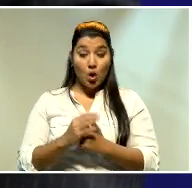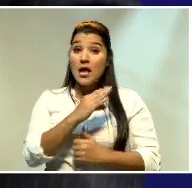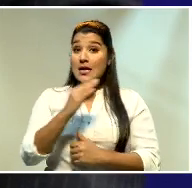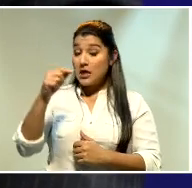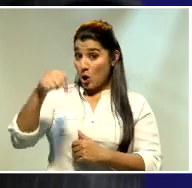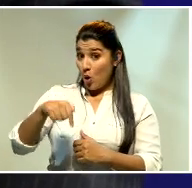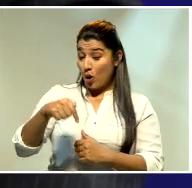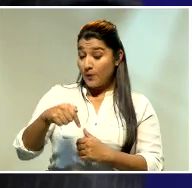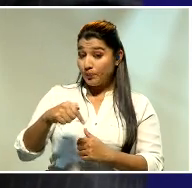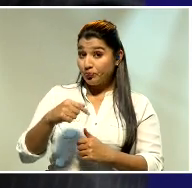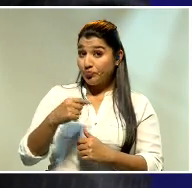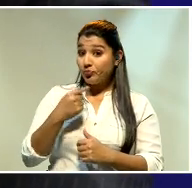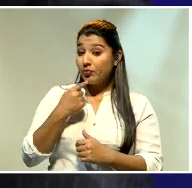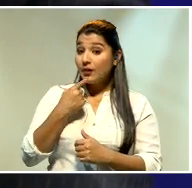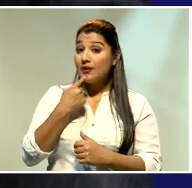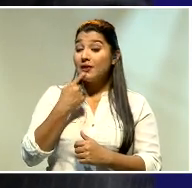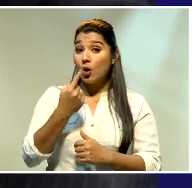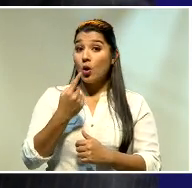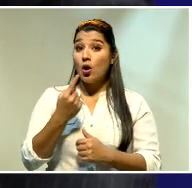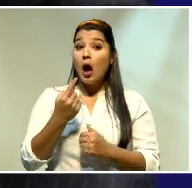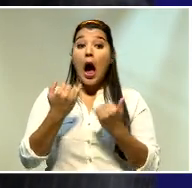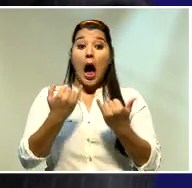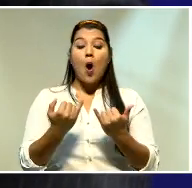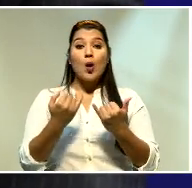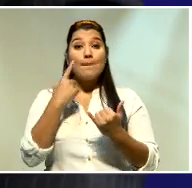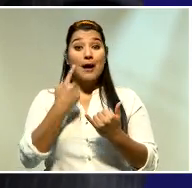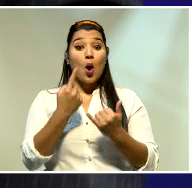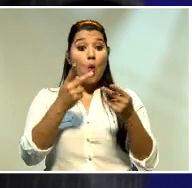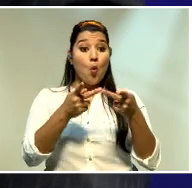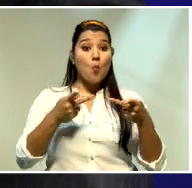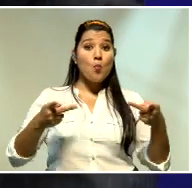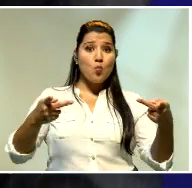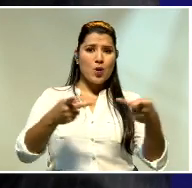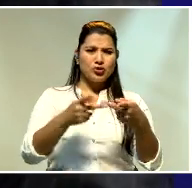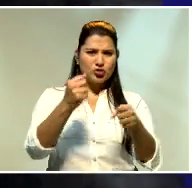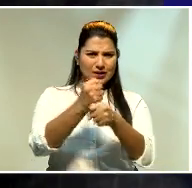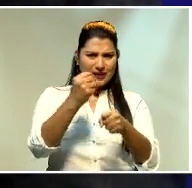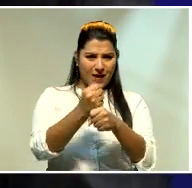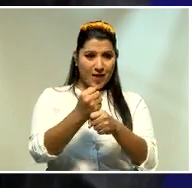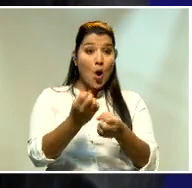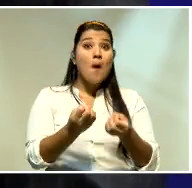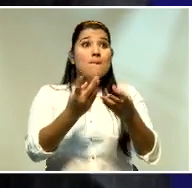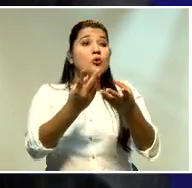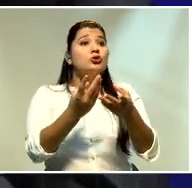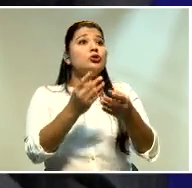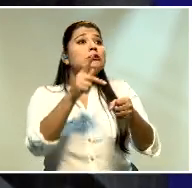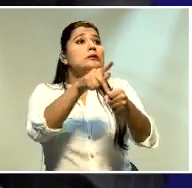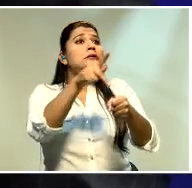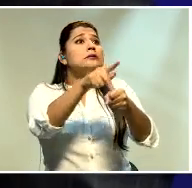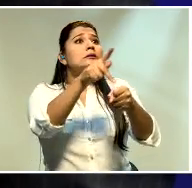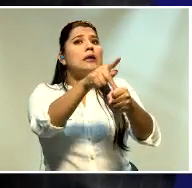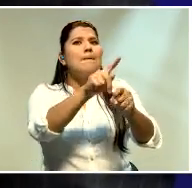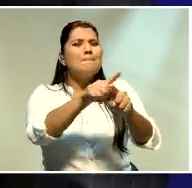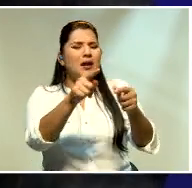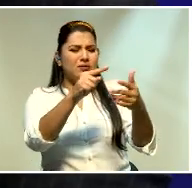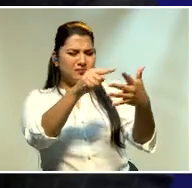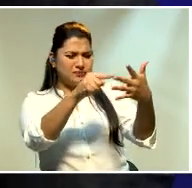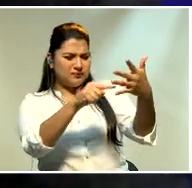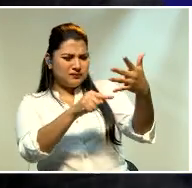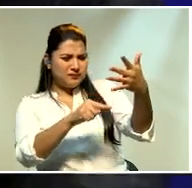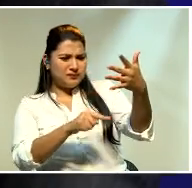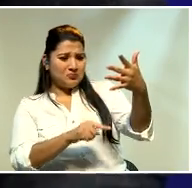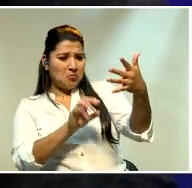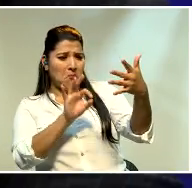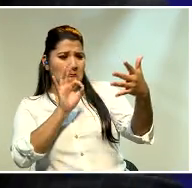de un medio, para un puesto de empleo hay muchos oferentes, pero son pocos los que tienen las calificaciones, las